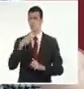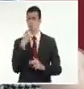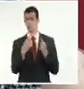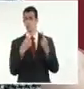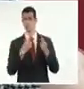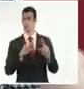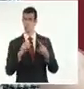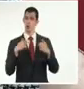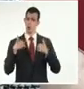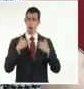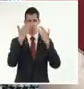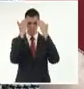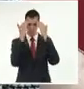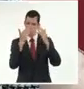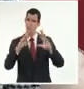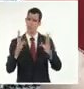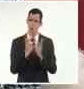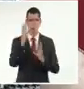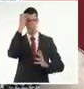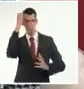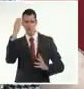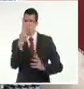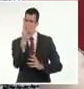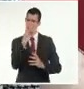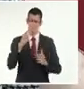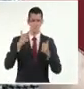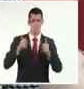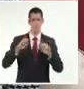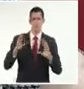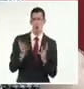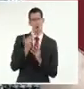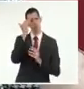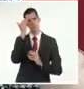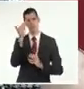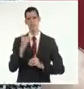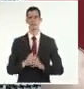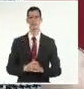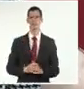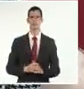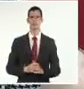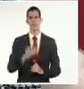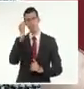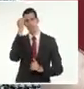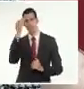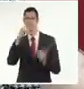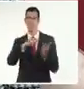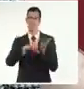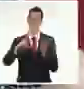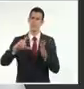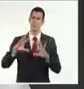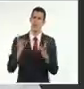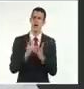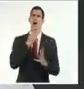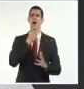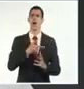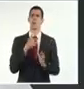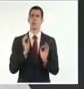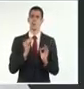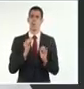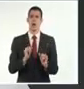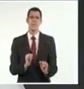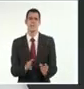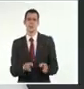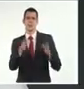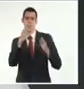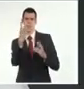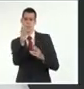muy agradecidos al gobierno, muy agradecido al partido, agradecido a la Dirección Nacional de Combatientes. Satisfecho